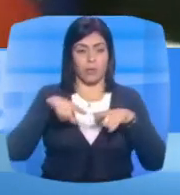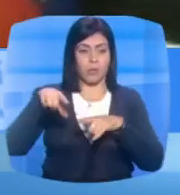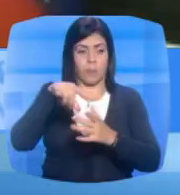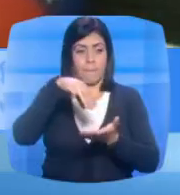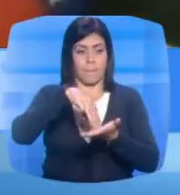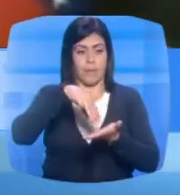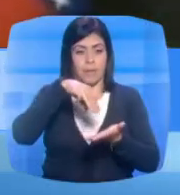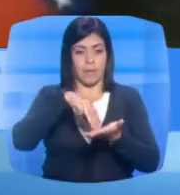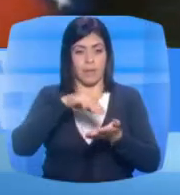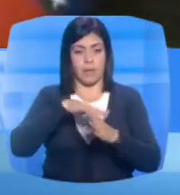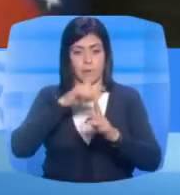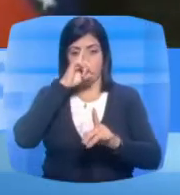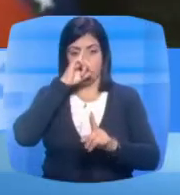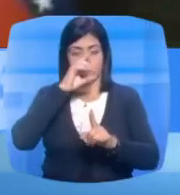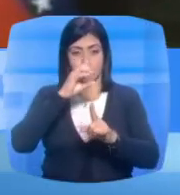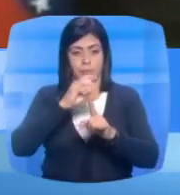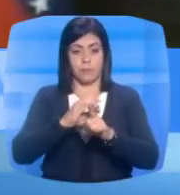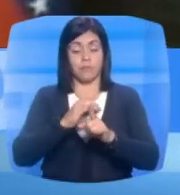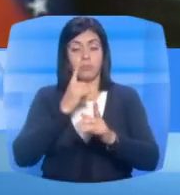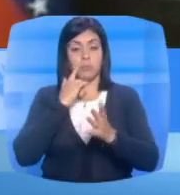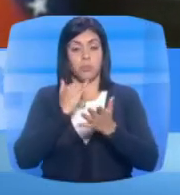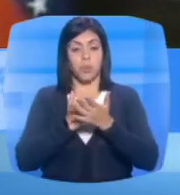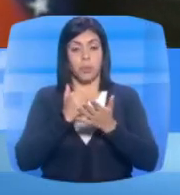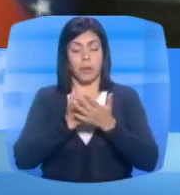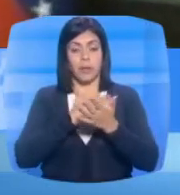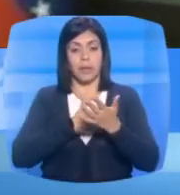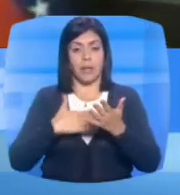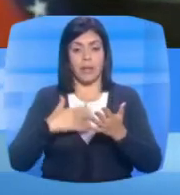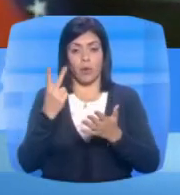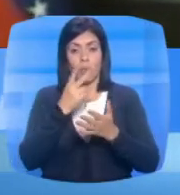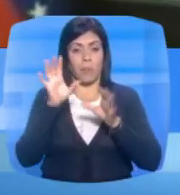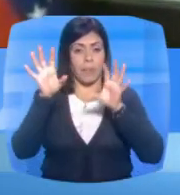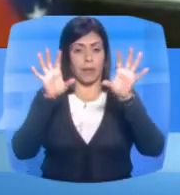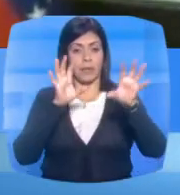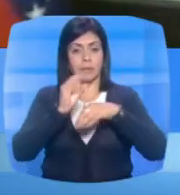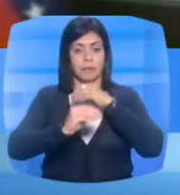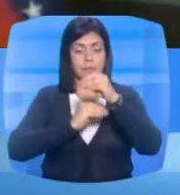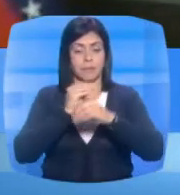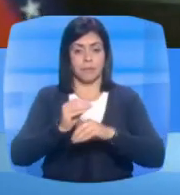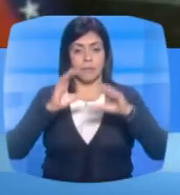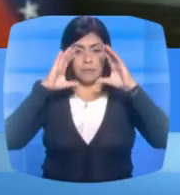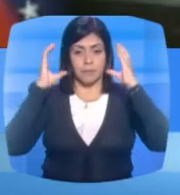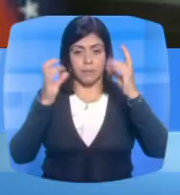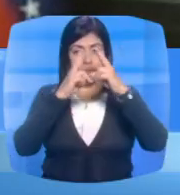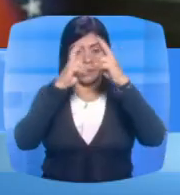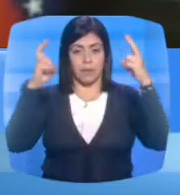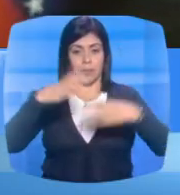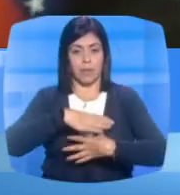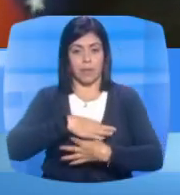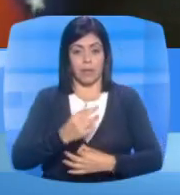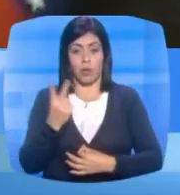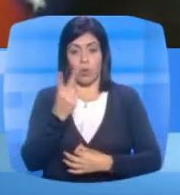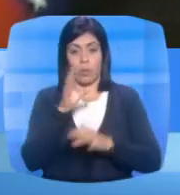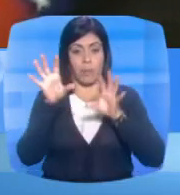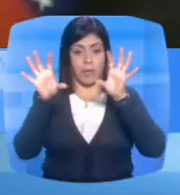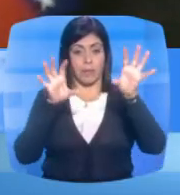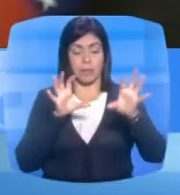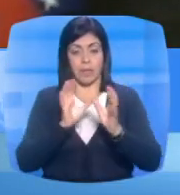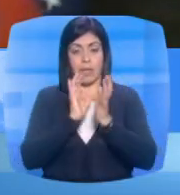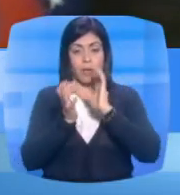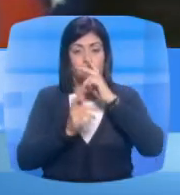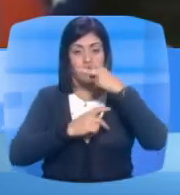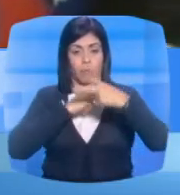estado Miranda con el objetivo de corroborar la intención de ambas naciones por abordar temas de interés bilateral y de la